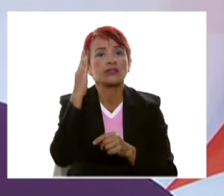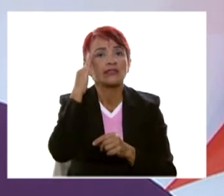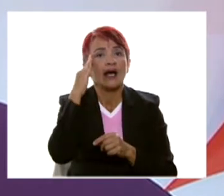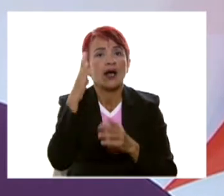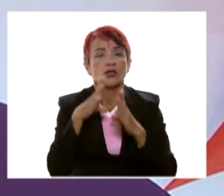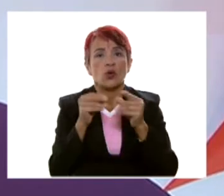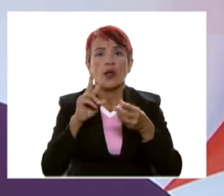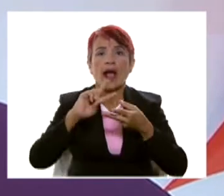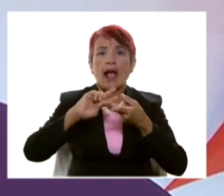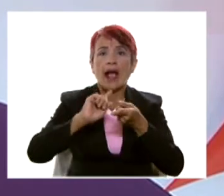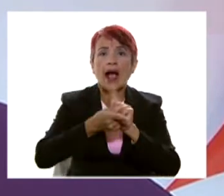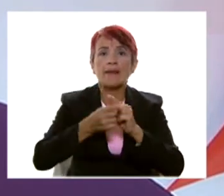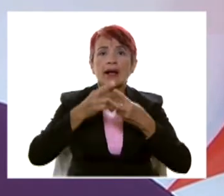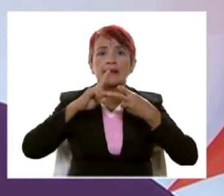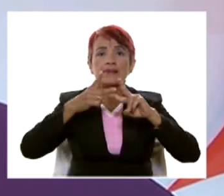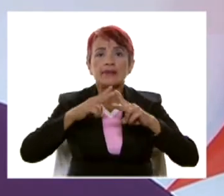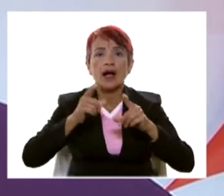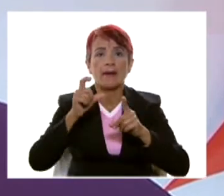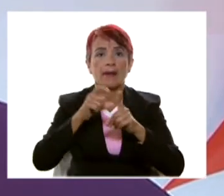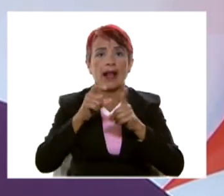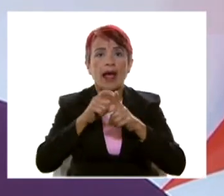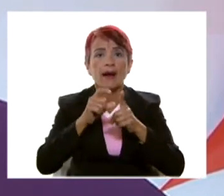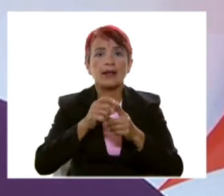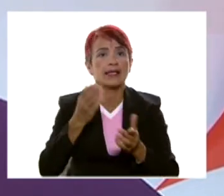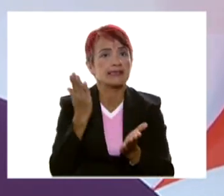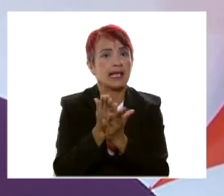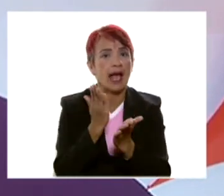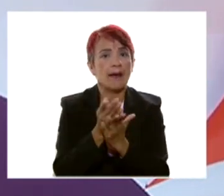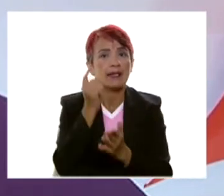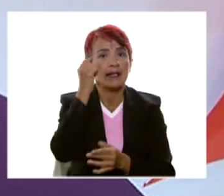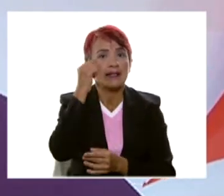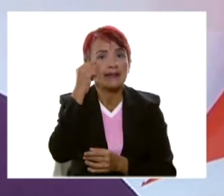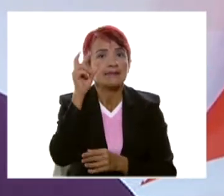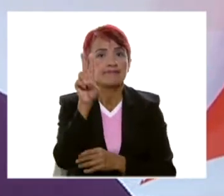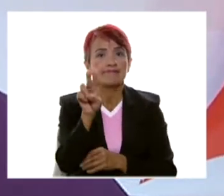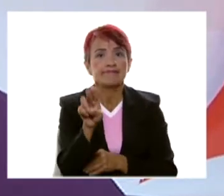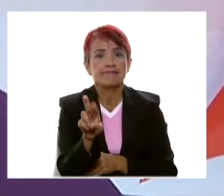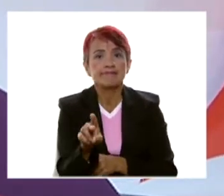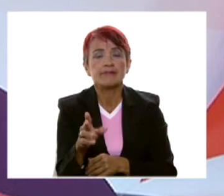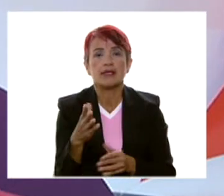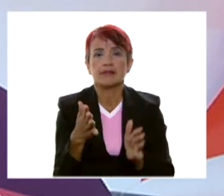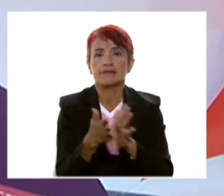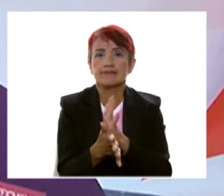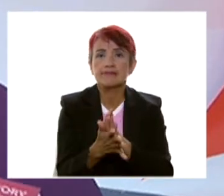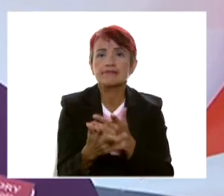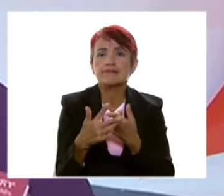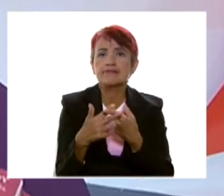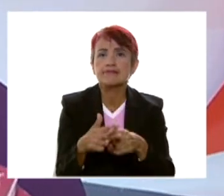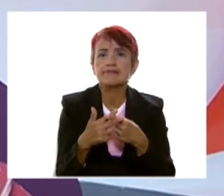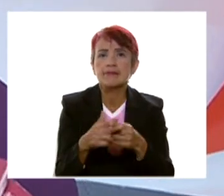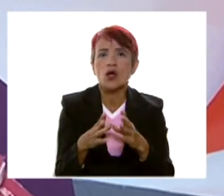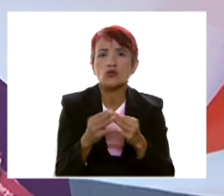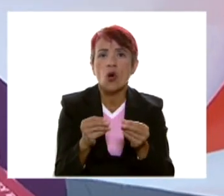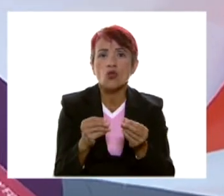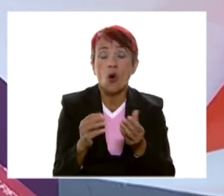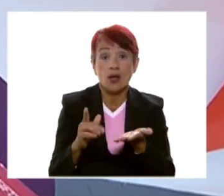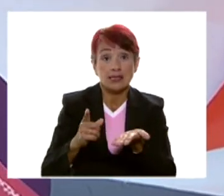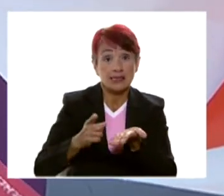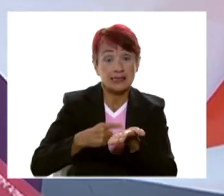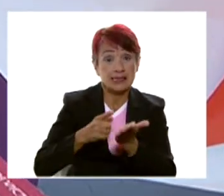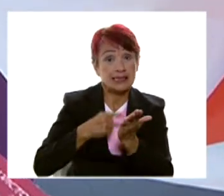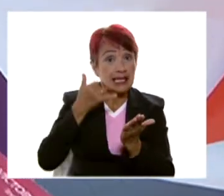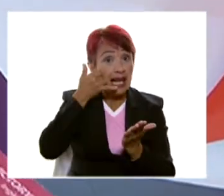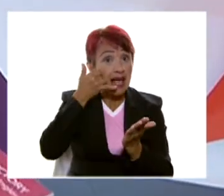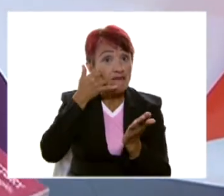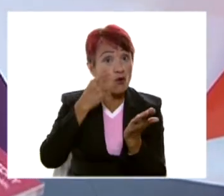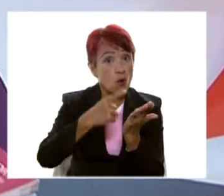su vocabulario, utilícenla a diario, cambien sus herramientas, ¿okay? Sus herramientas digitales, las que pueden, inclusive su teléfono,